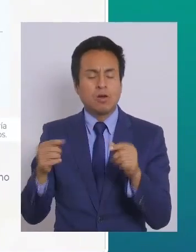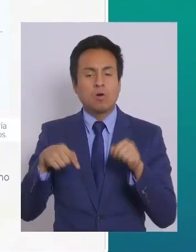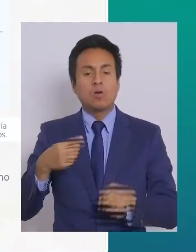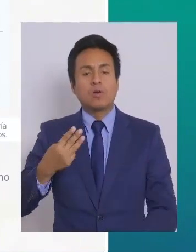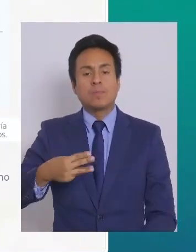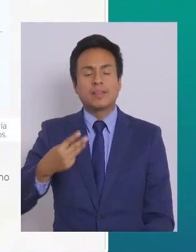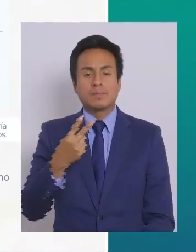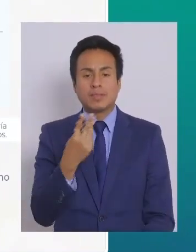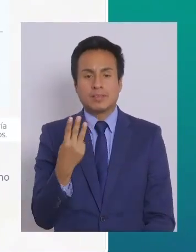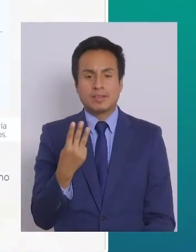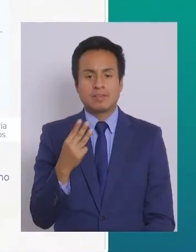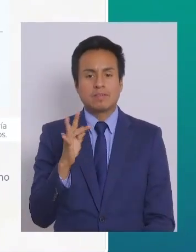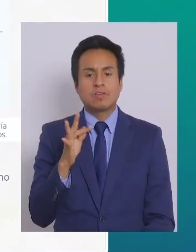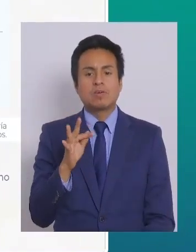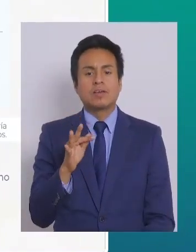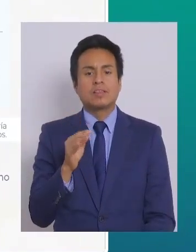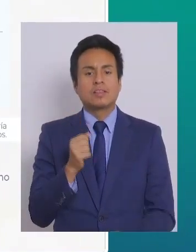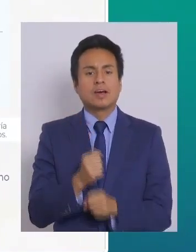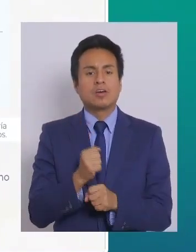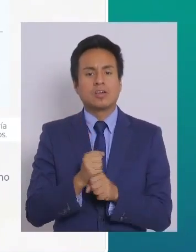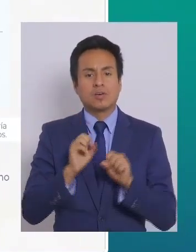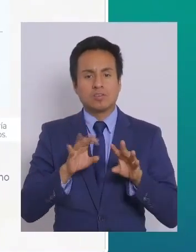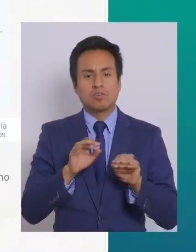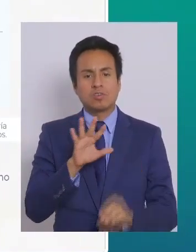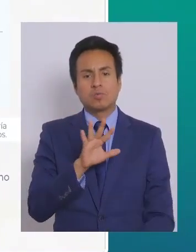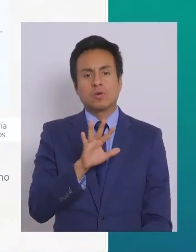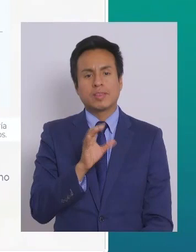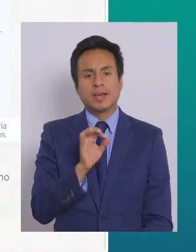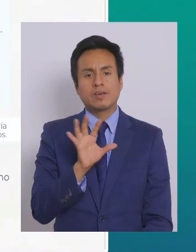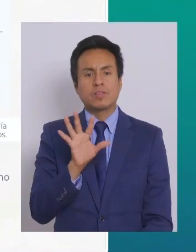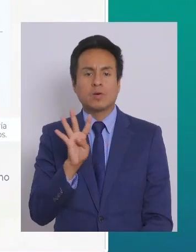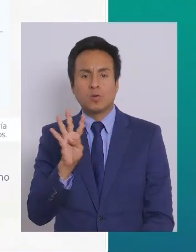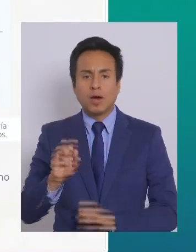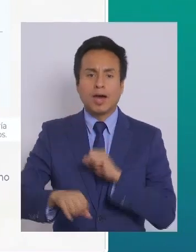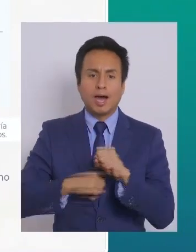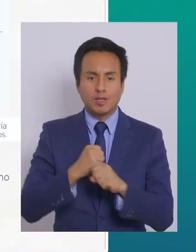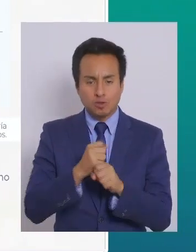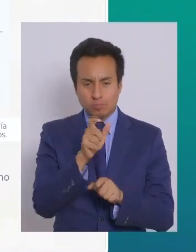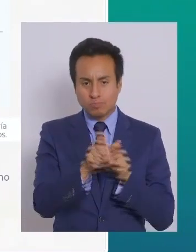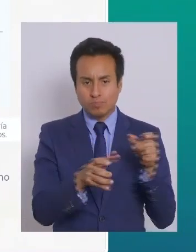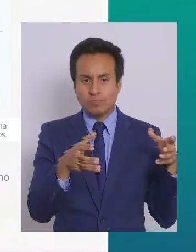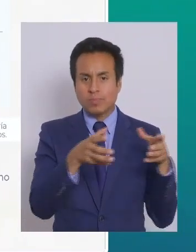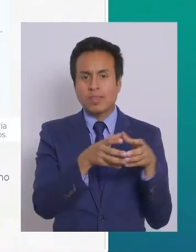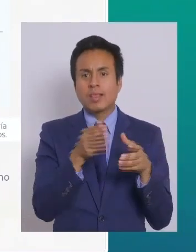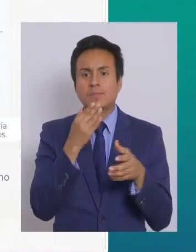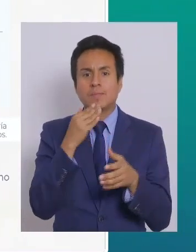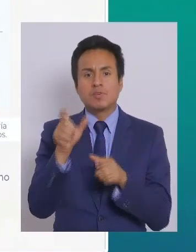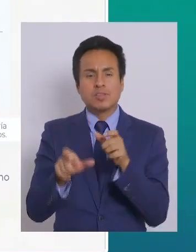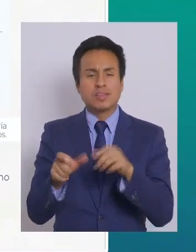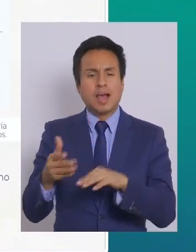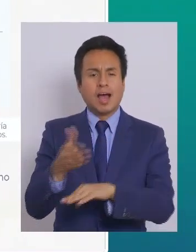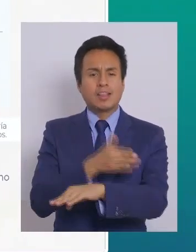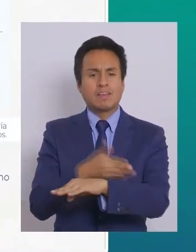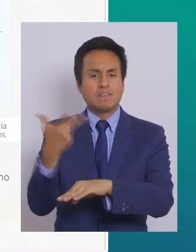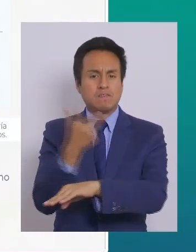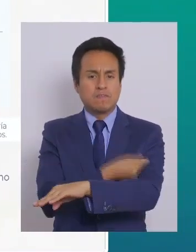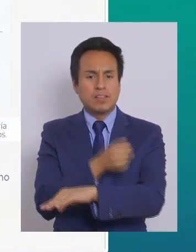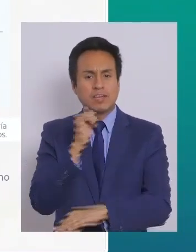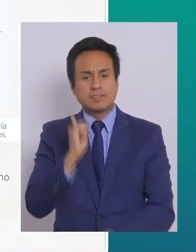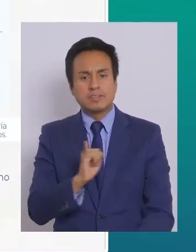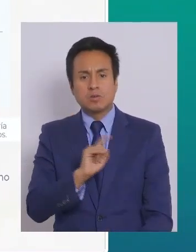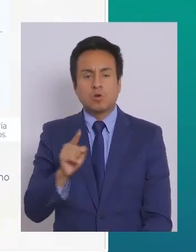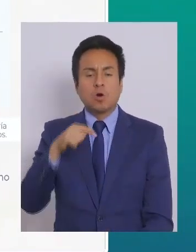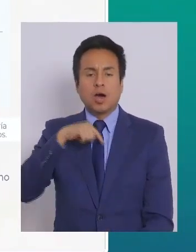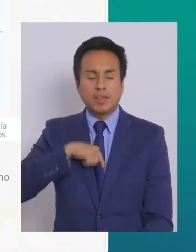23 trabajadores de la educación entre 50 y 54 años y personas rezagadas con y sin